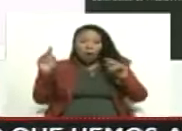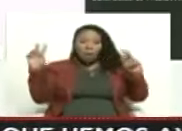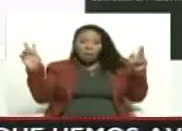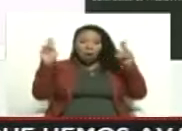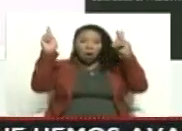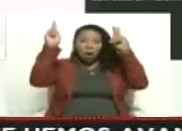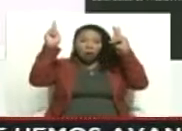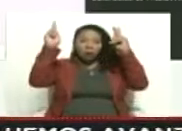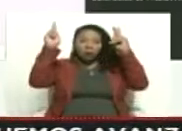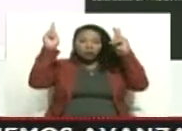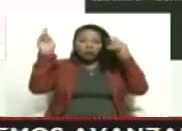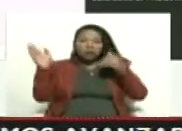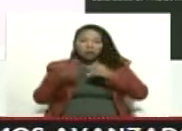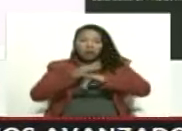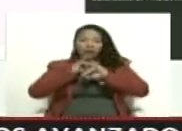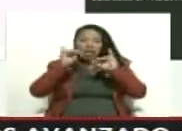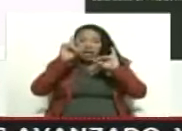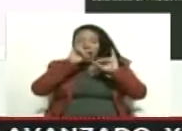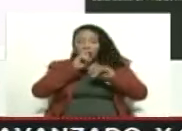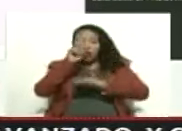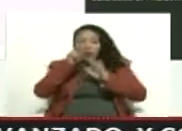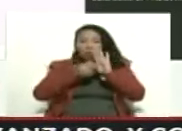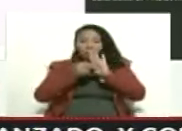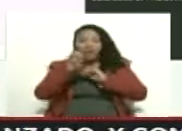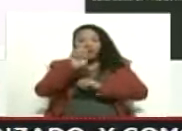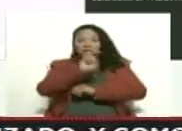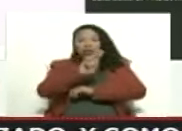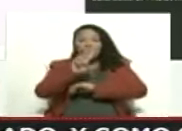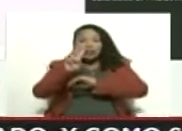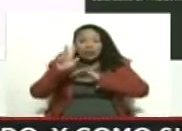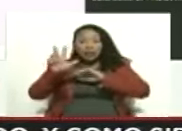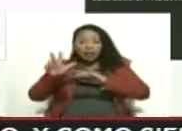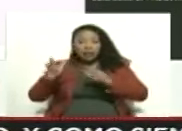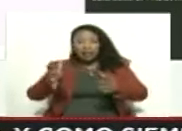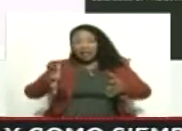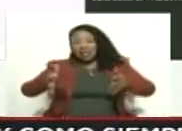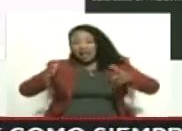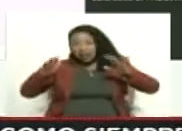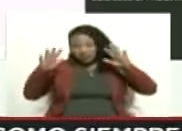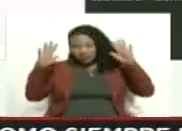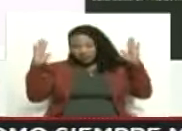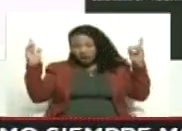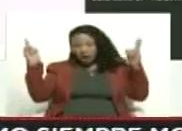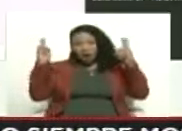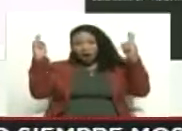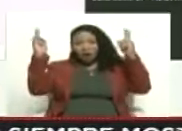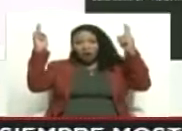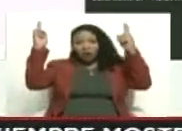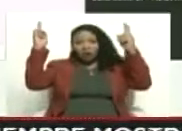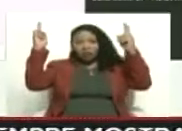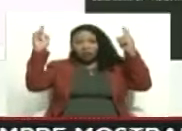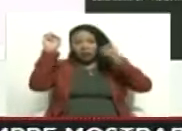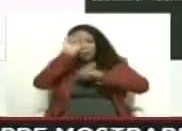cerrando el año 2023 con una gran Victoria una gran Victoria